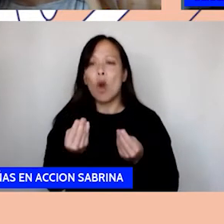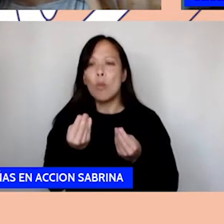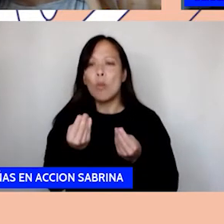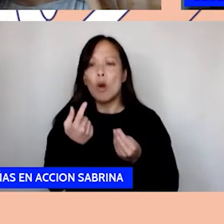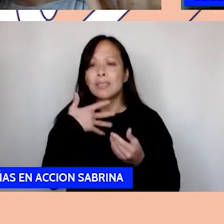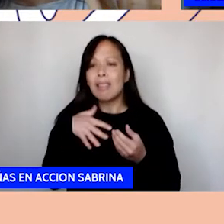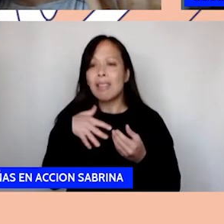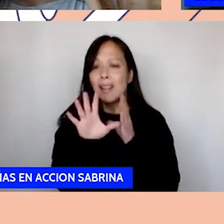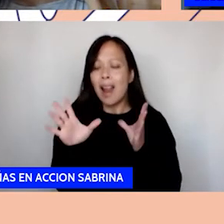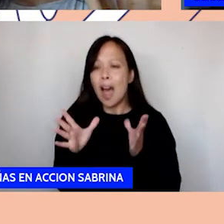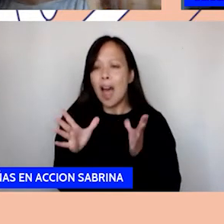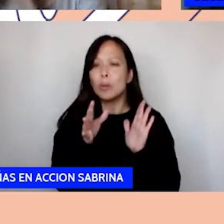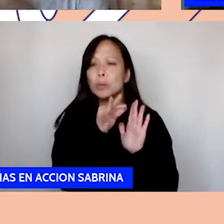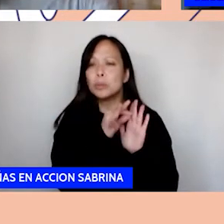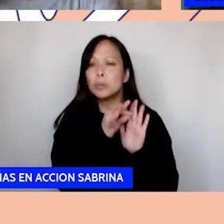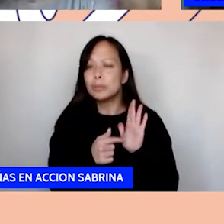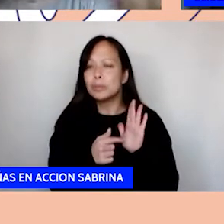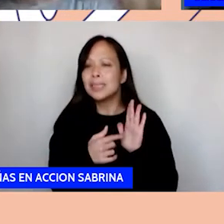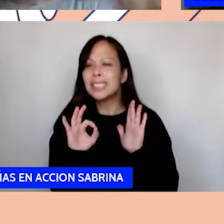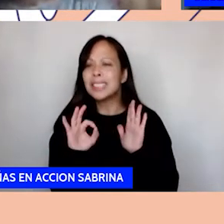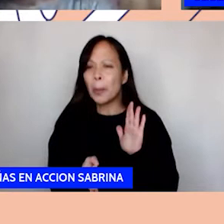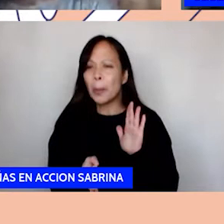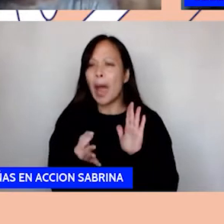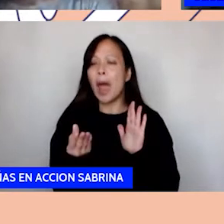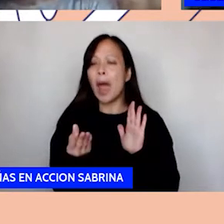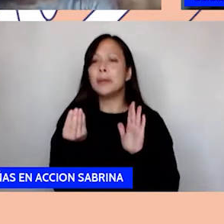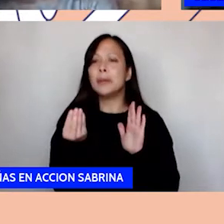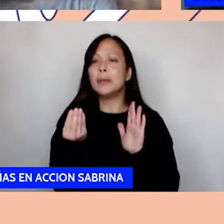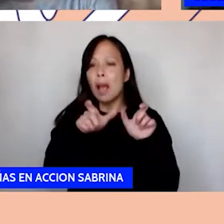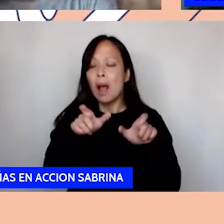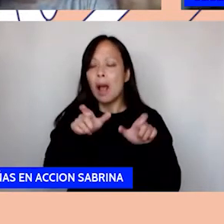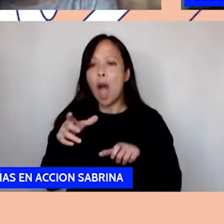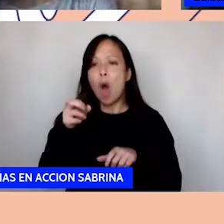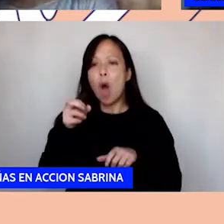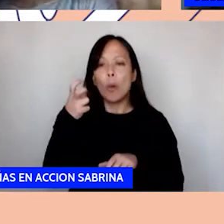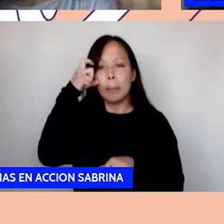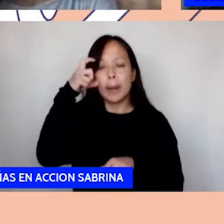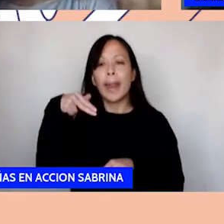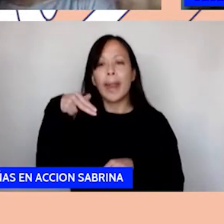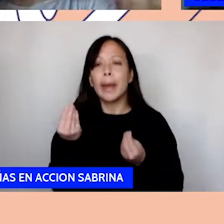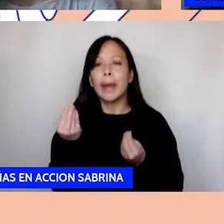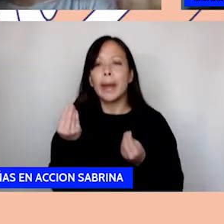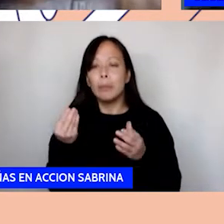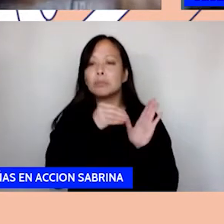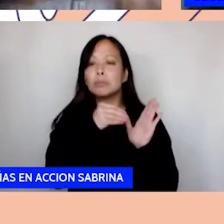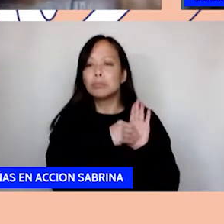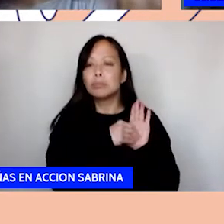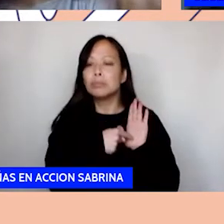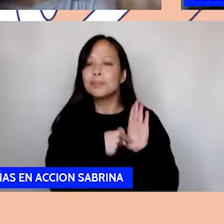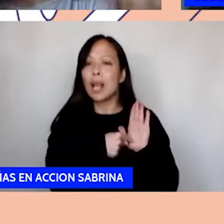que la mayor parte de las personas que están en Open Hearings involucradas, en realidad son estos que le llamamos lurker, o los que